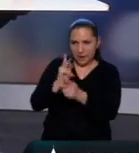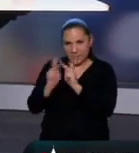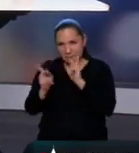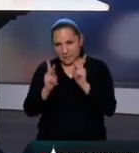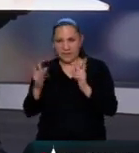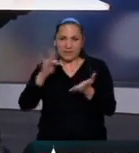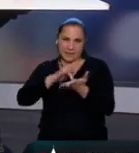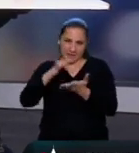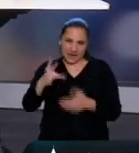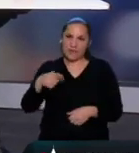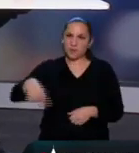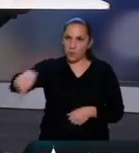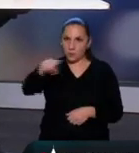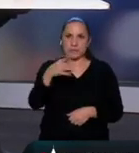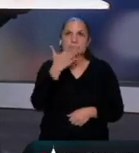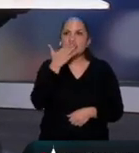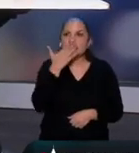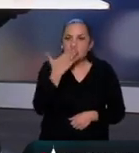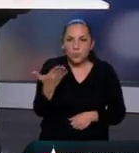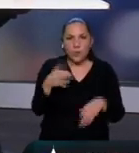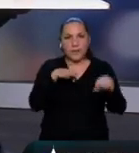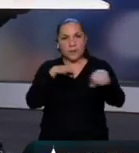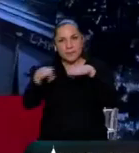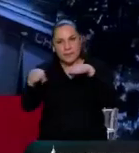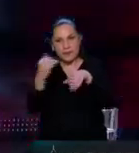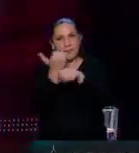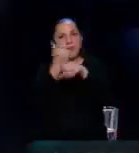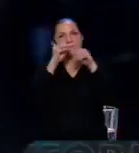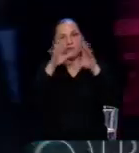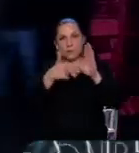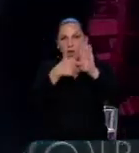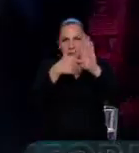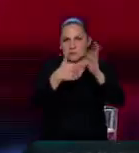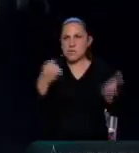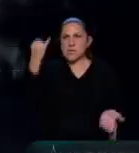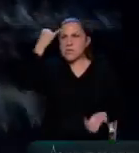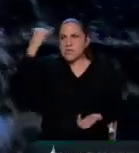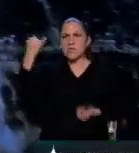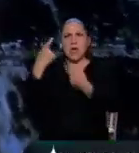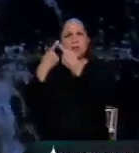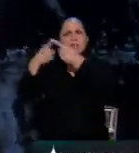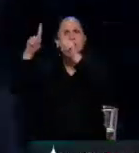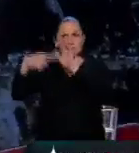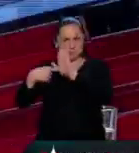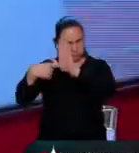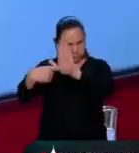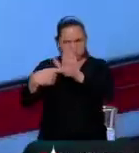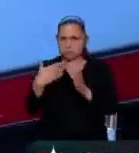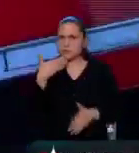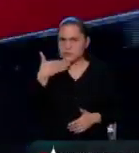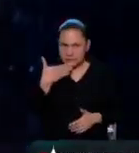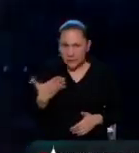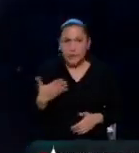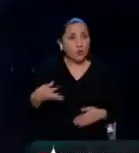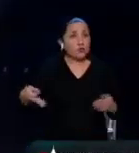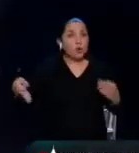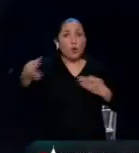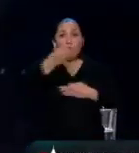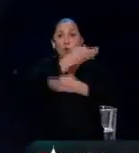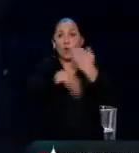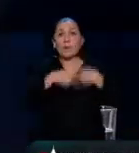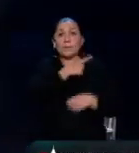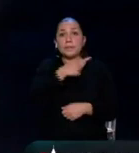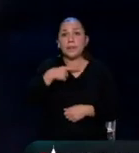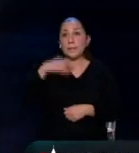labor. El disentimiento, la crítica son buenos, o sea, no solo tenemos que estar uniformados en una sola manera